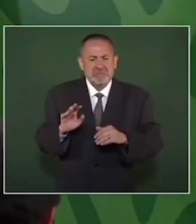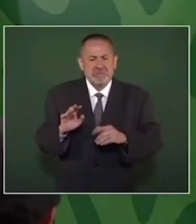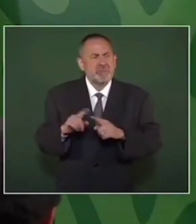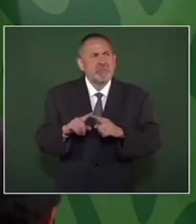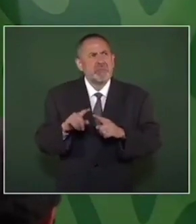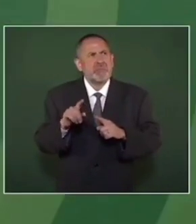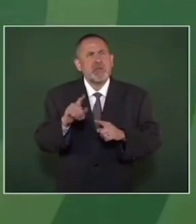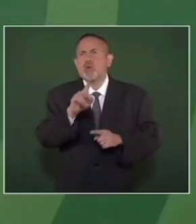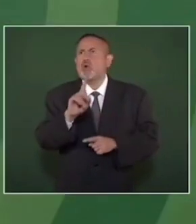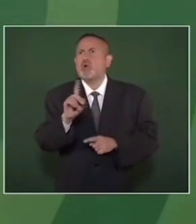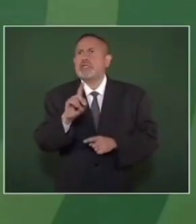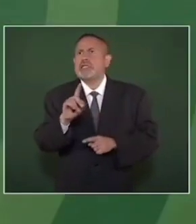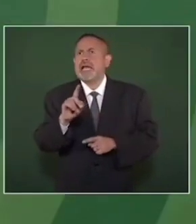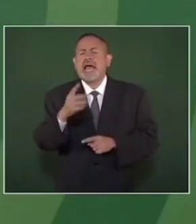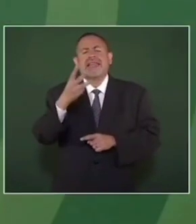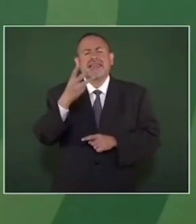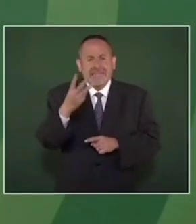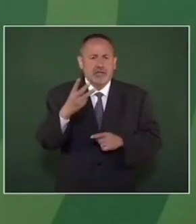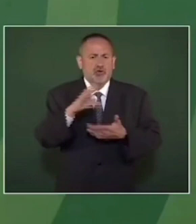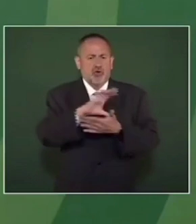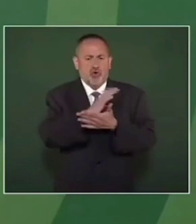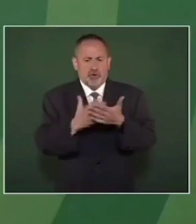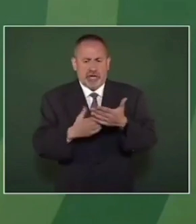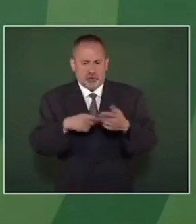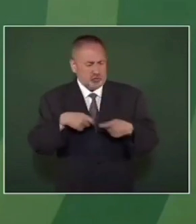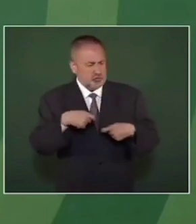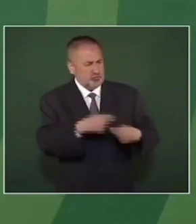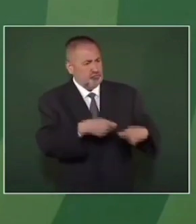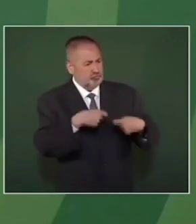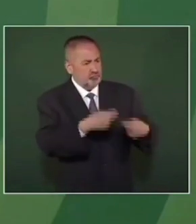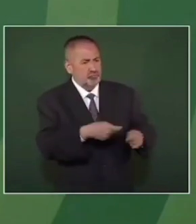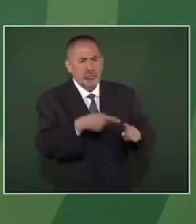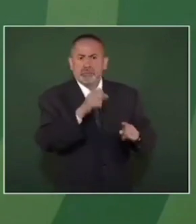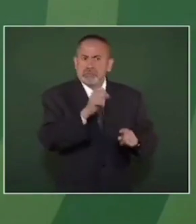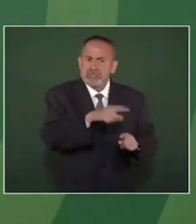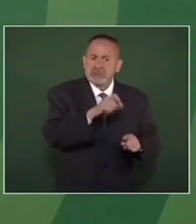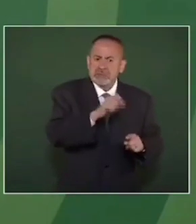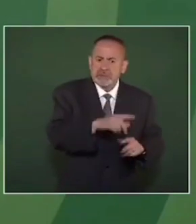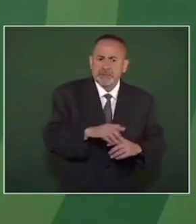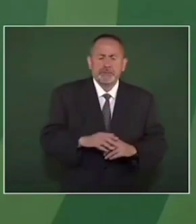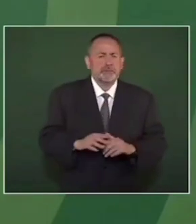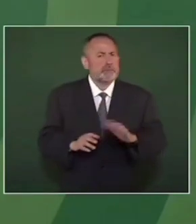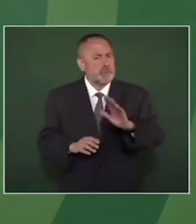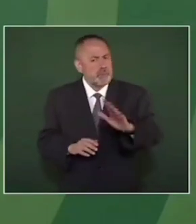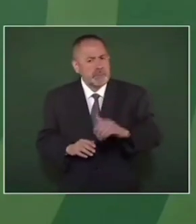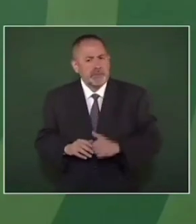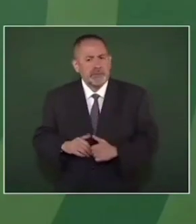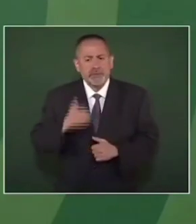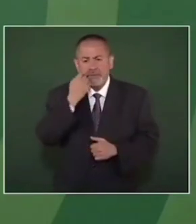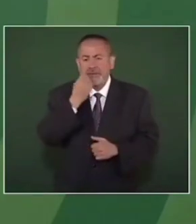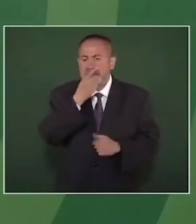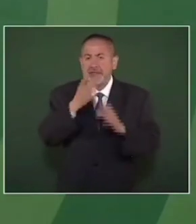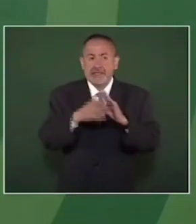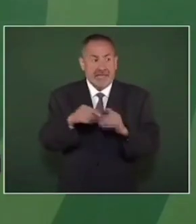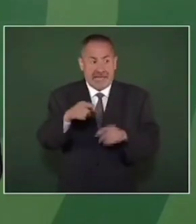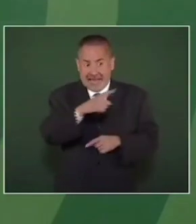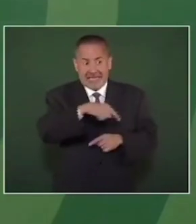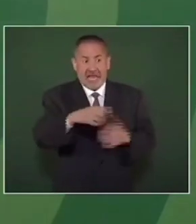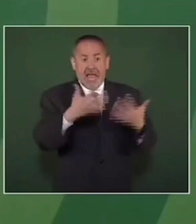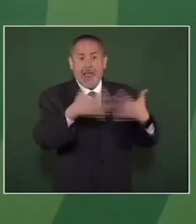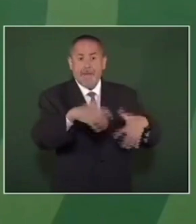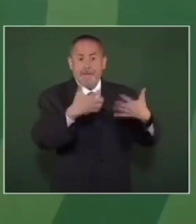digo, tres contratos. Ahora, quiero decirles que estas empresas